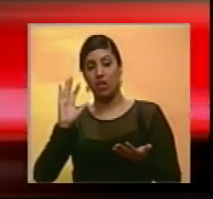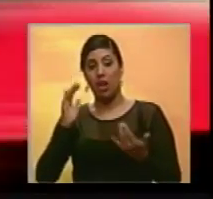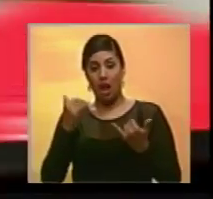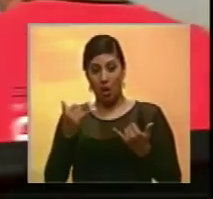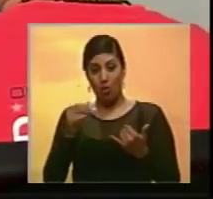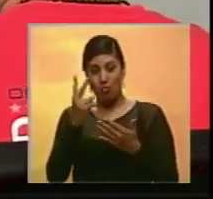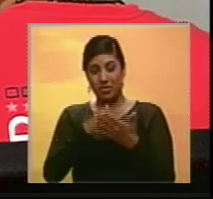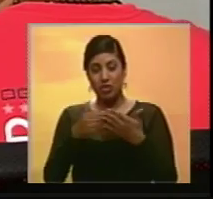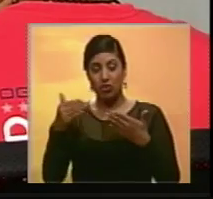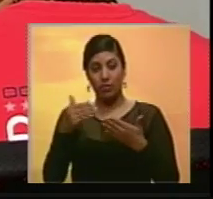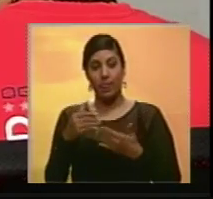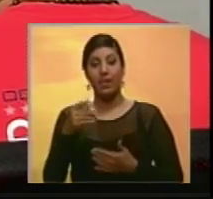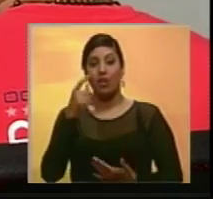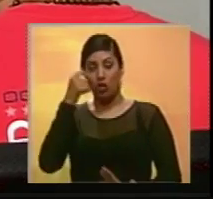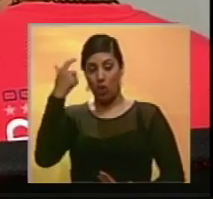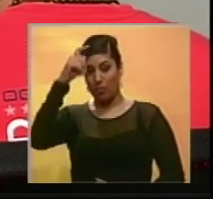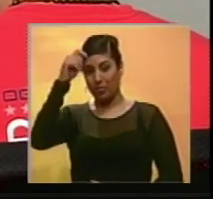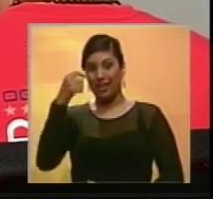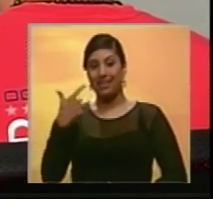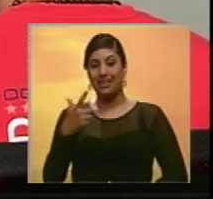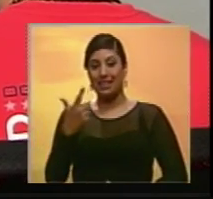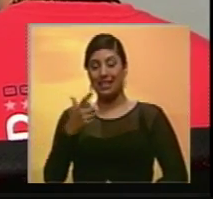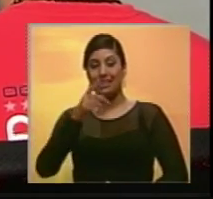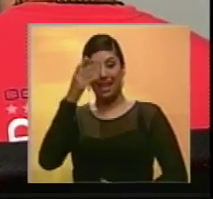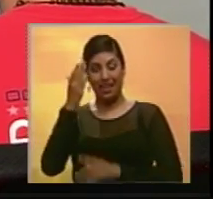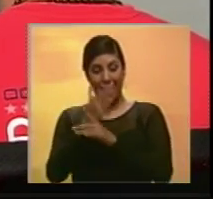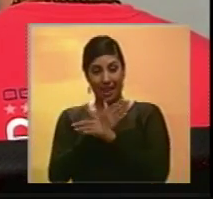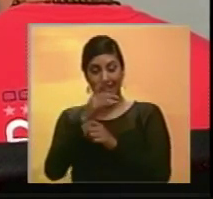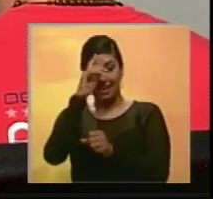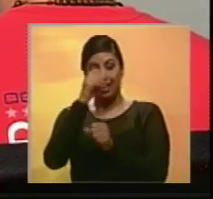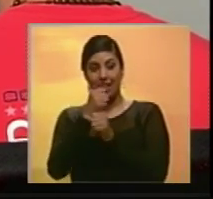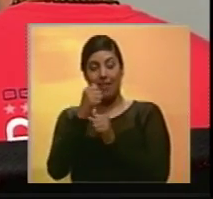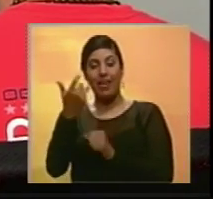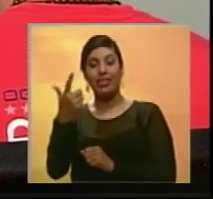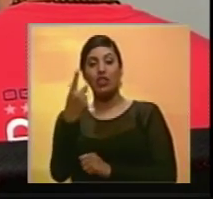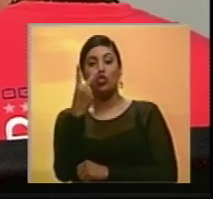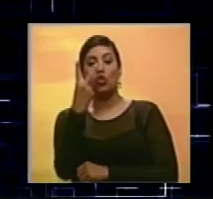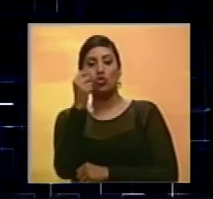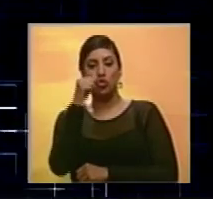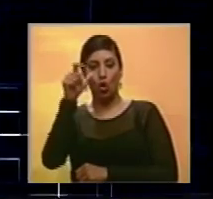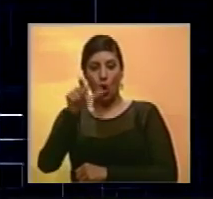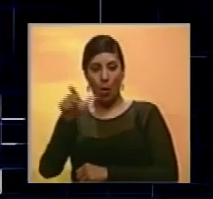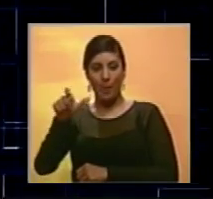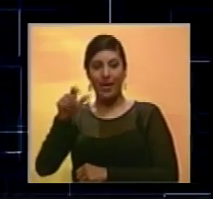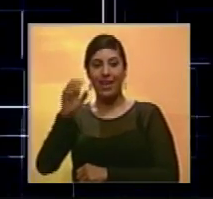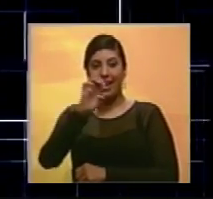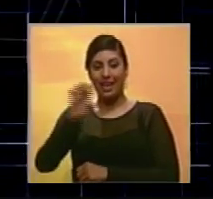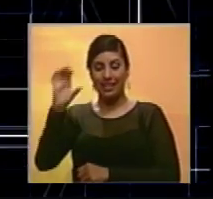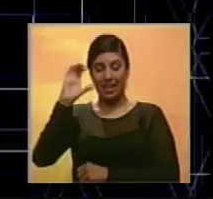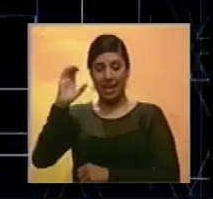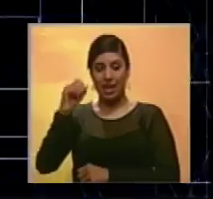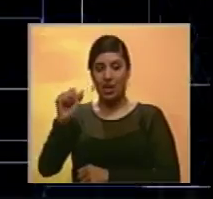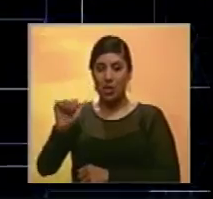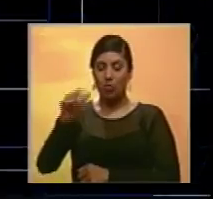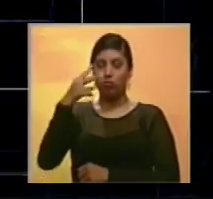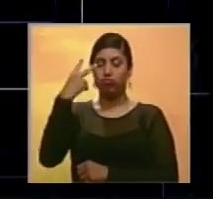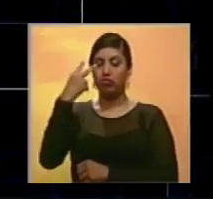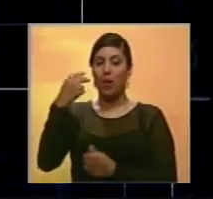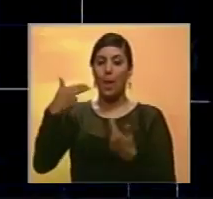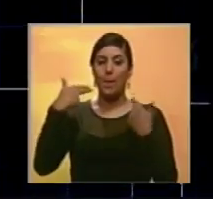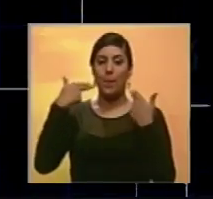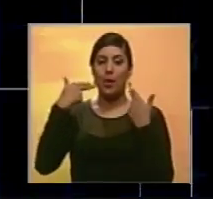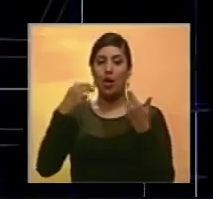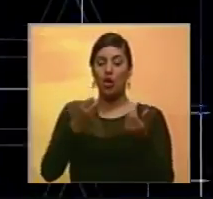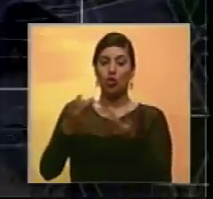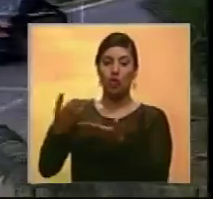actualidad. Así le ocurrió a este taxista, quien luego de hacerle una carrera a 2 hombres en el este de Caracas, fue sometido y obligado a